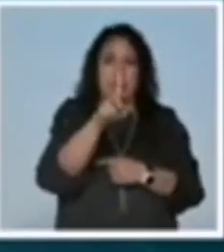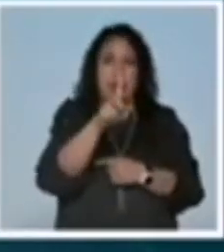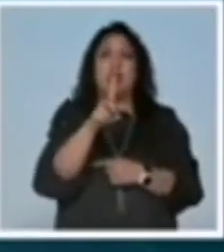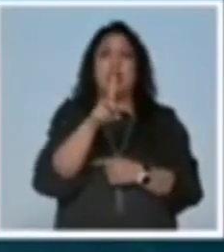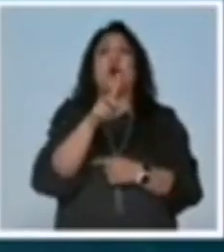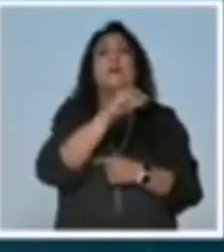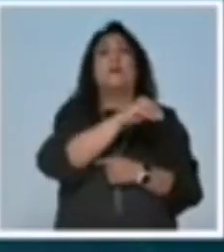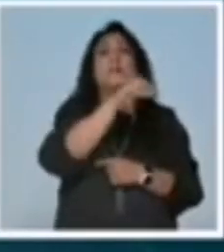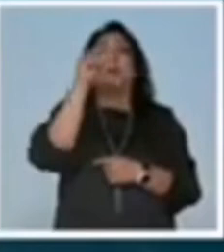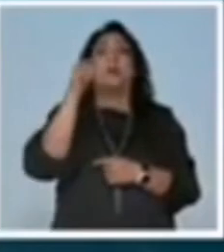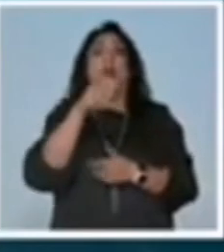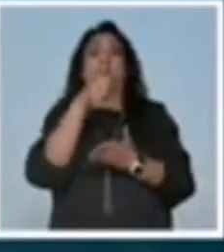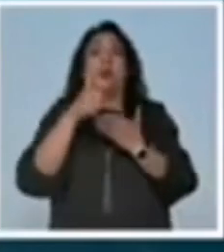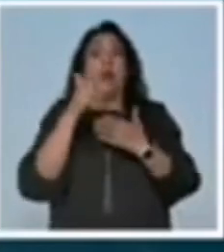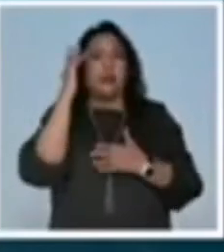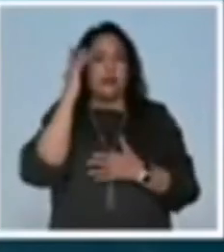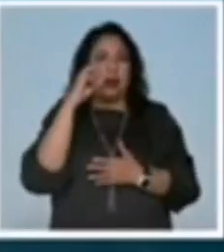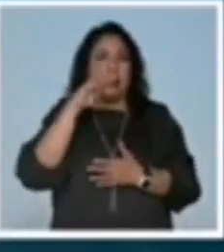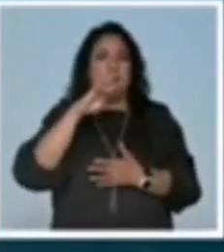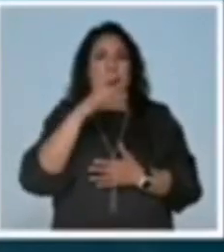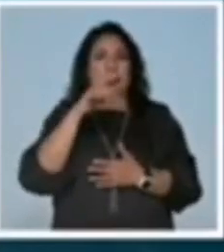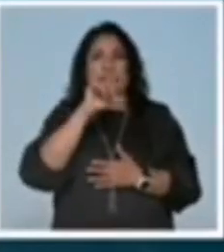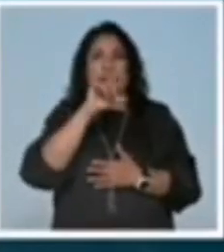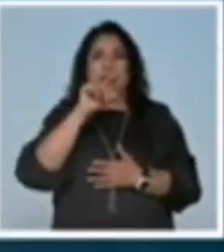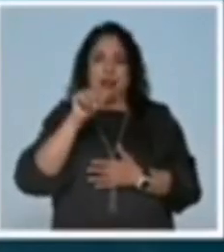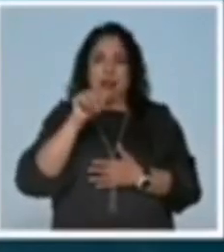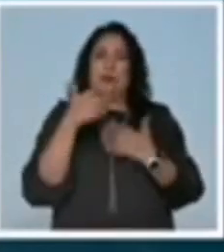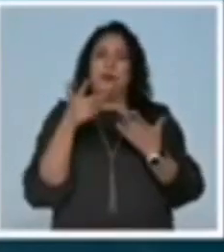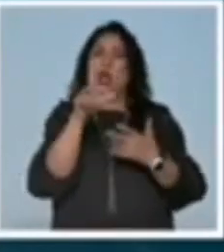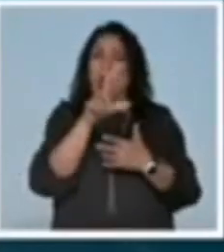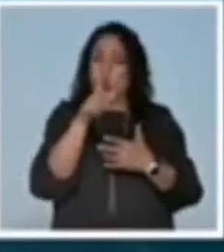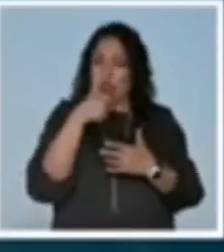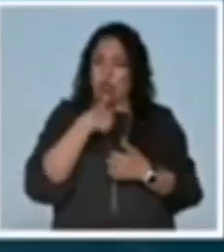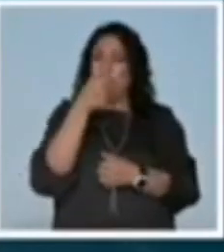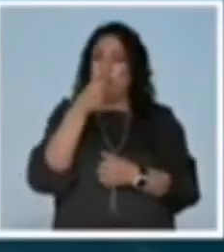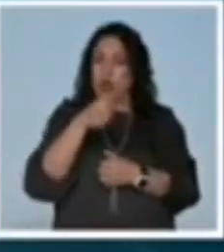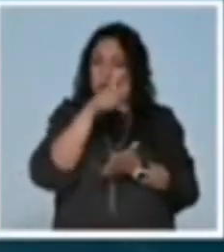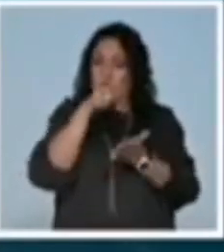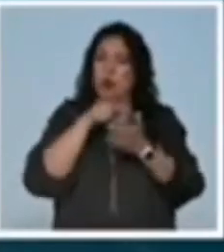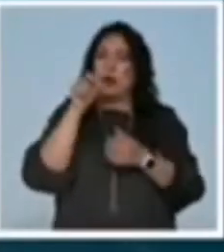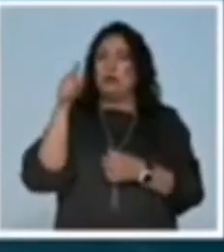vamos a cambiar a la ciudad de San Miguel de Allende, así que el lunes yo los saludo